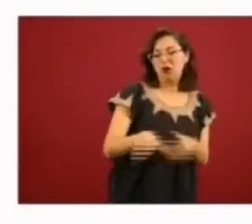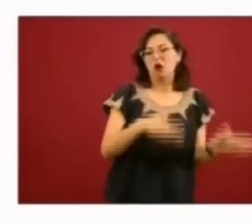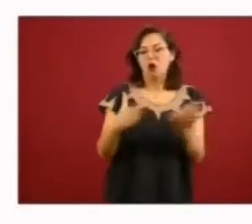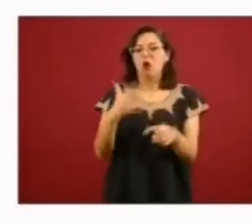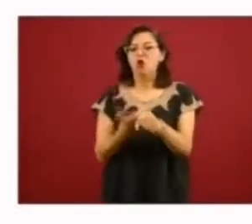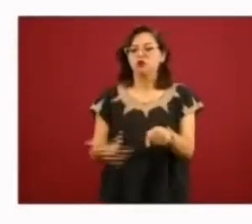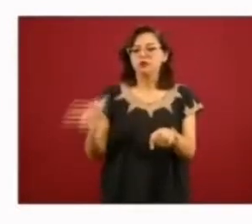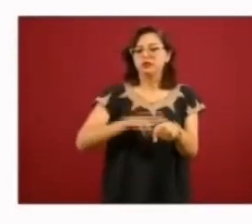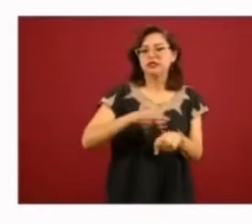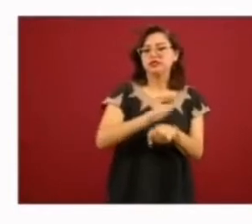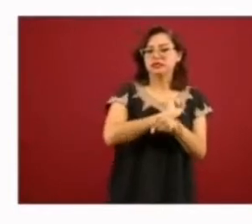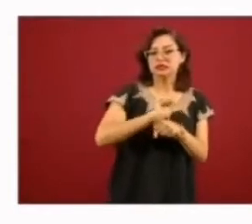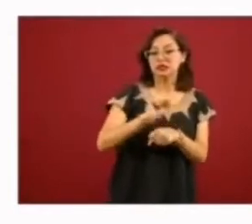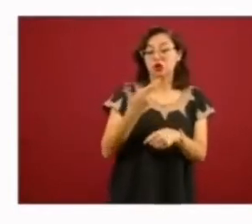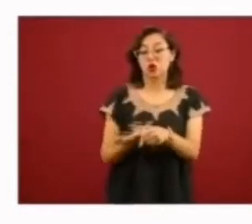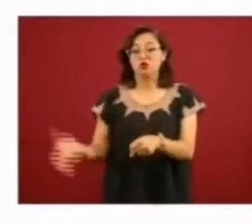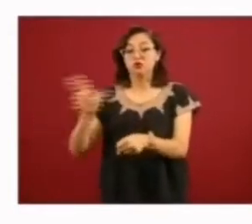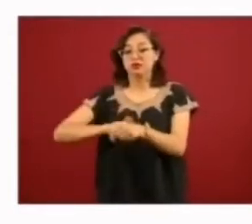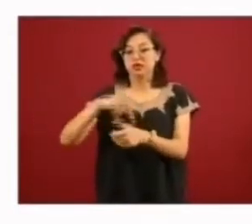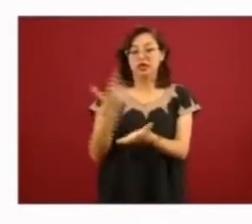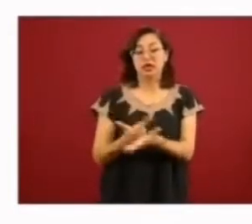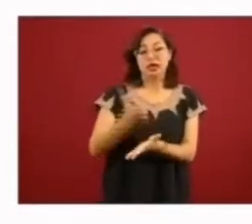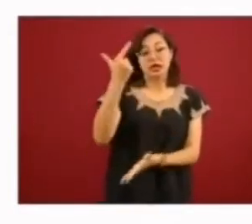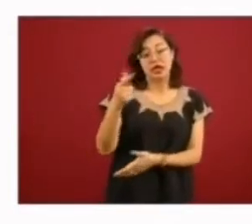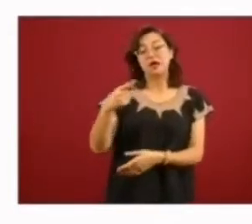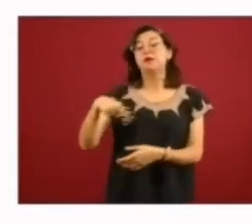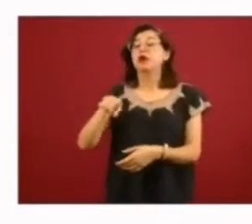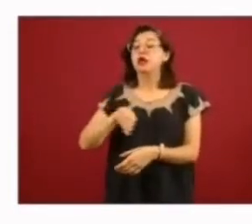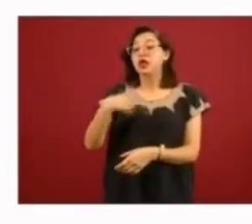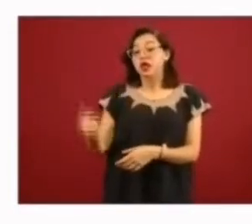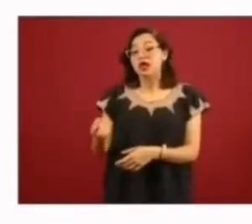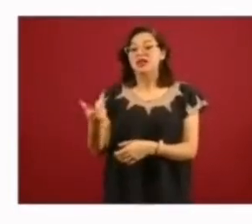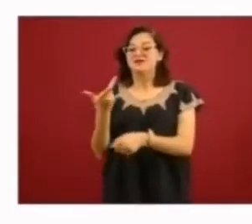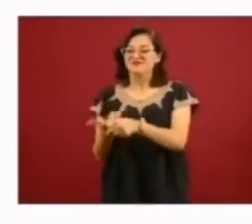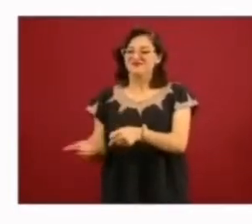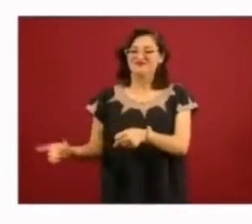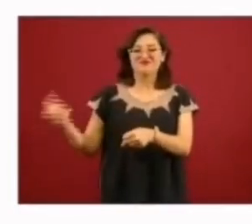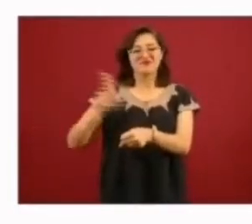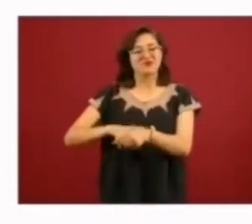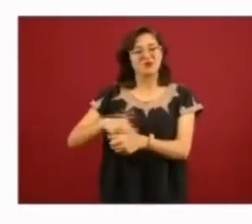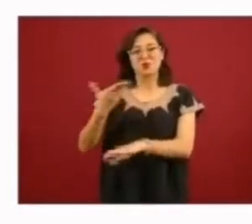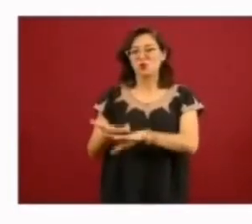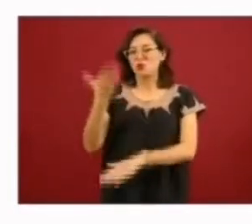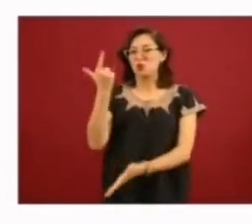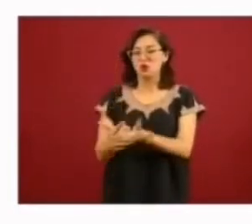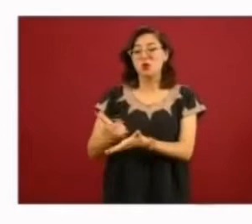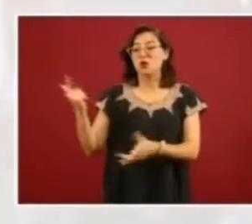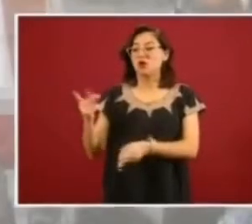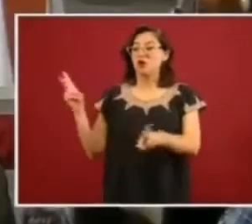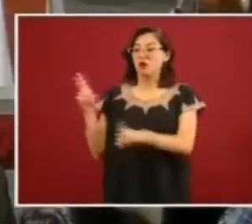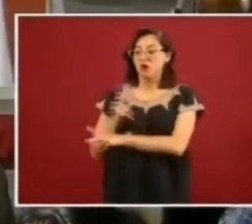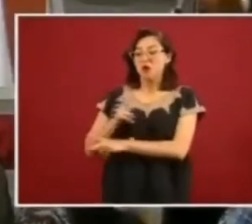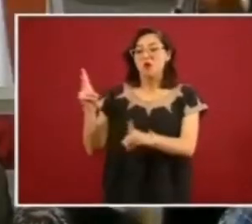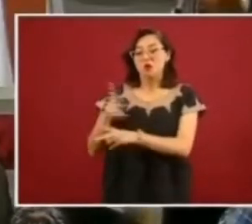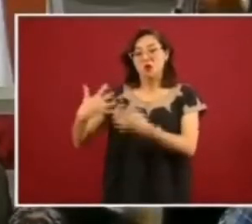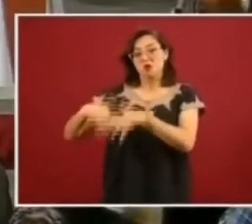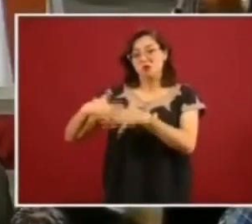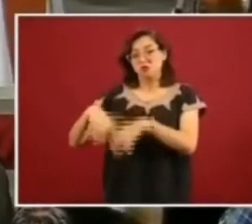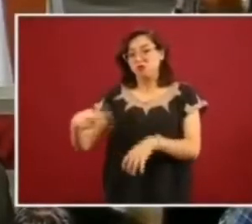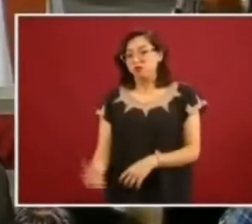hospitalización en la terapia intensiva, y los que han requerido intubación para apoyo mecánico ventilatorio. La